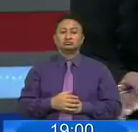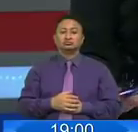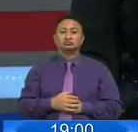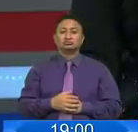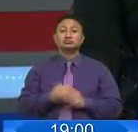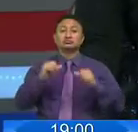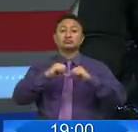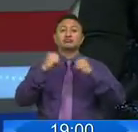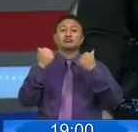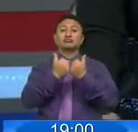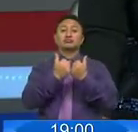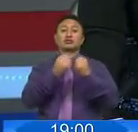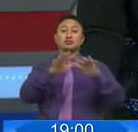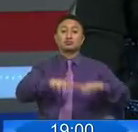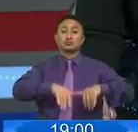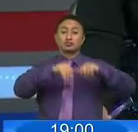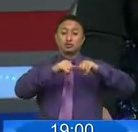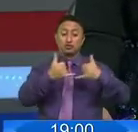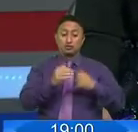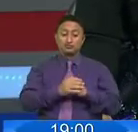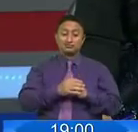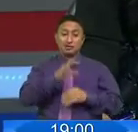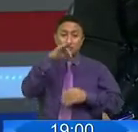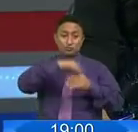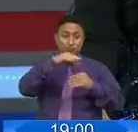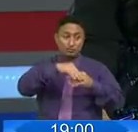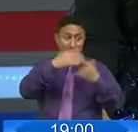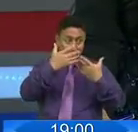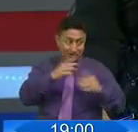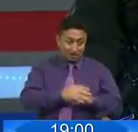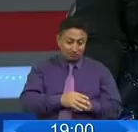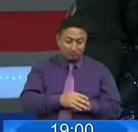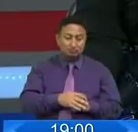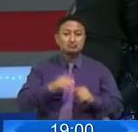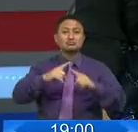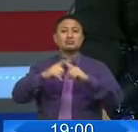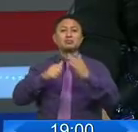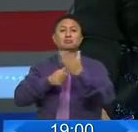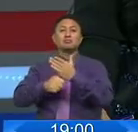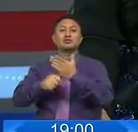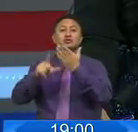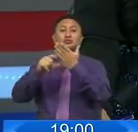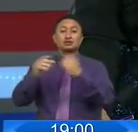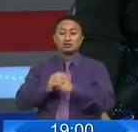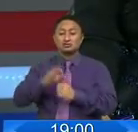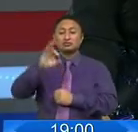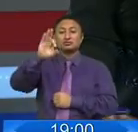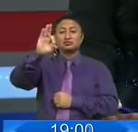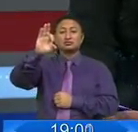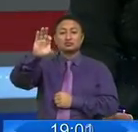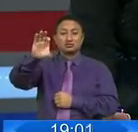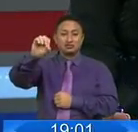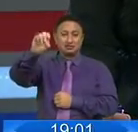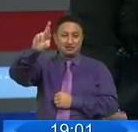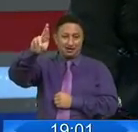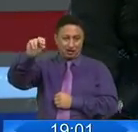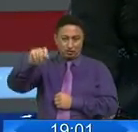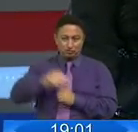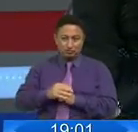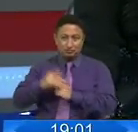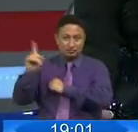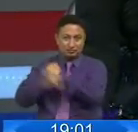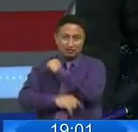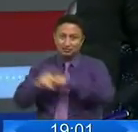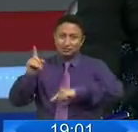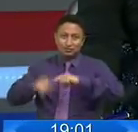Y el Pleno de la Asamblea Nacional no logró los votos necesarios para censurar al exministro de Finanzas, Carlos de la Torre. Incluso,